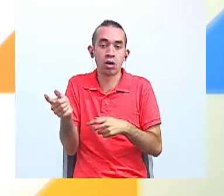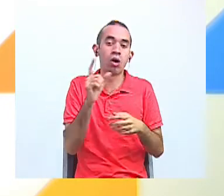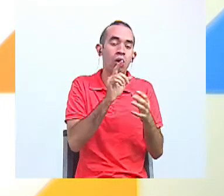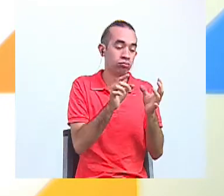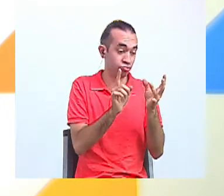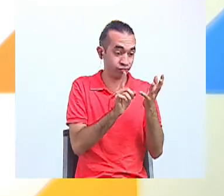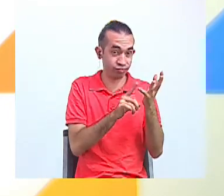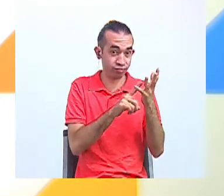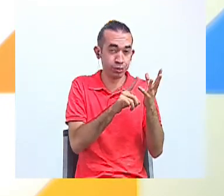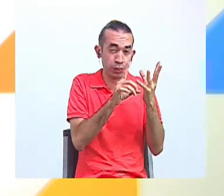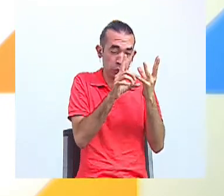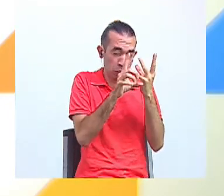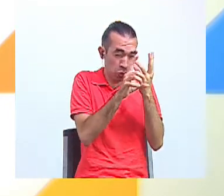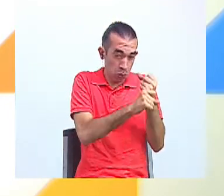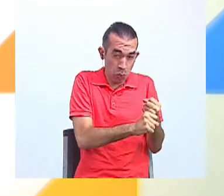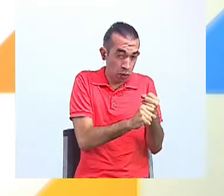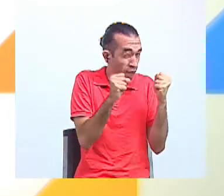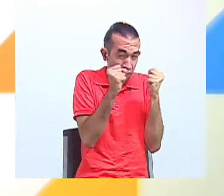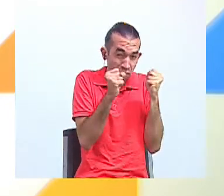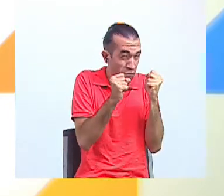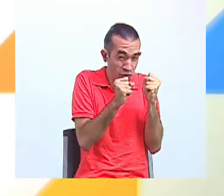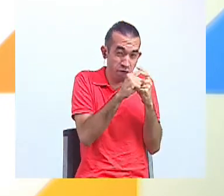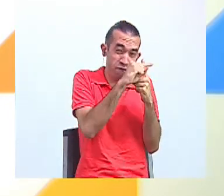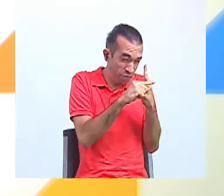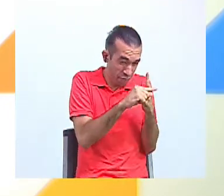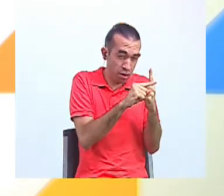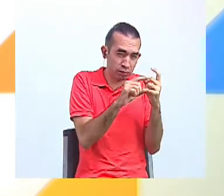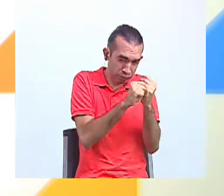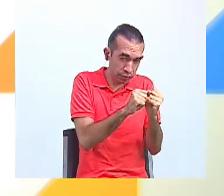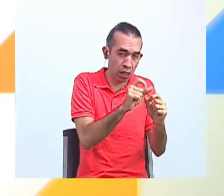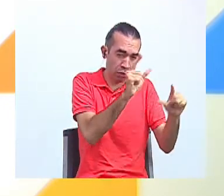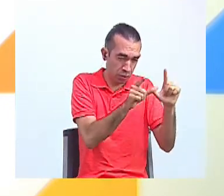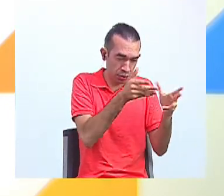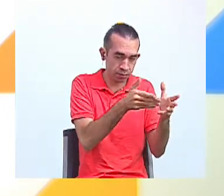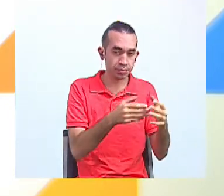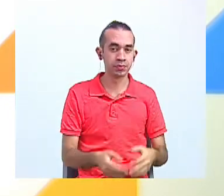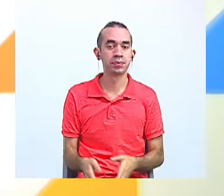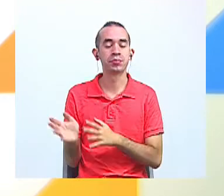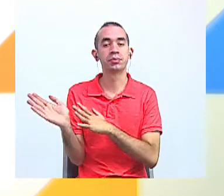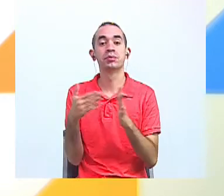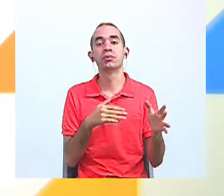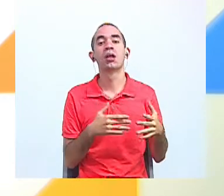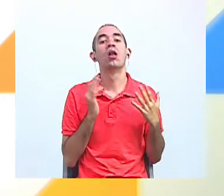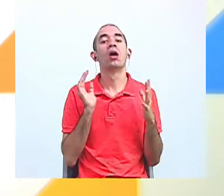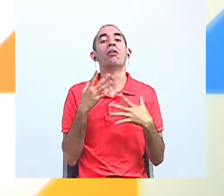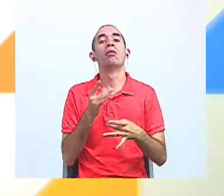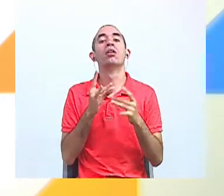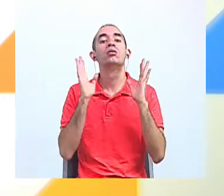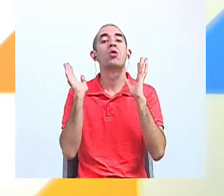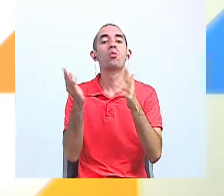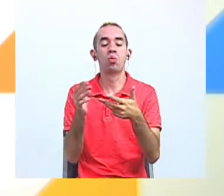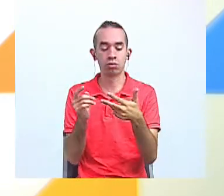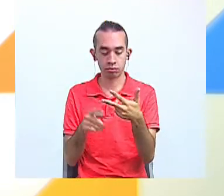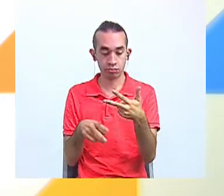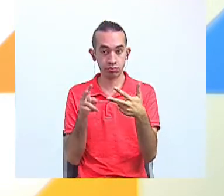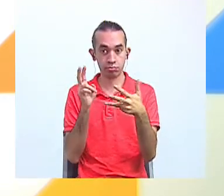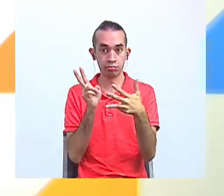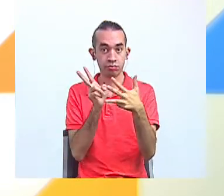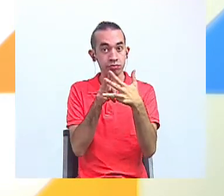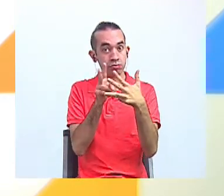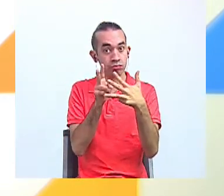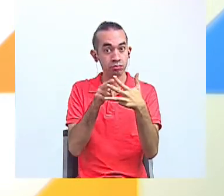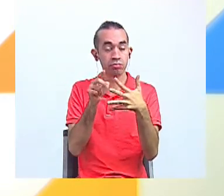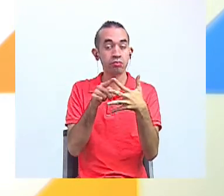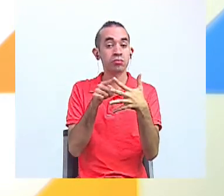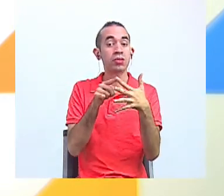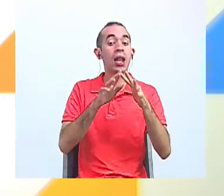estados de la materia, sino que nos interesan los líquidos y los gases, porque esos son considerados fluidos. Cuando